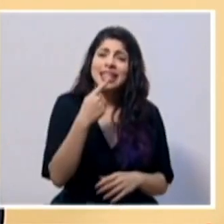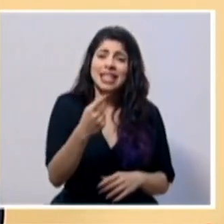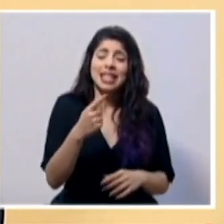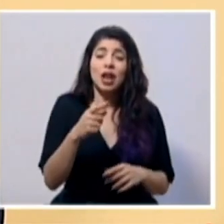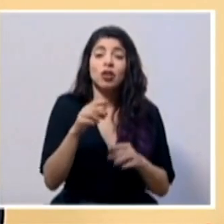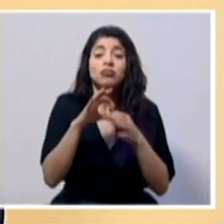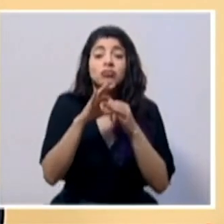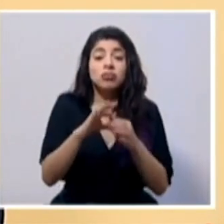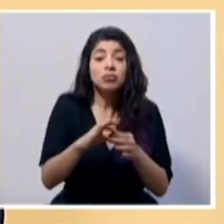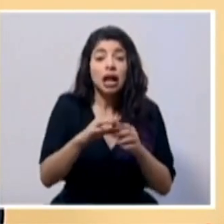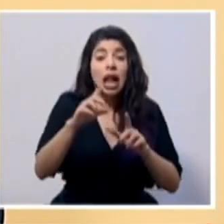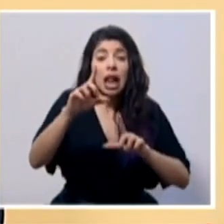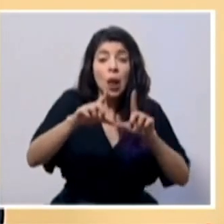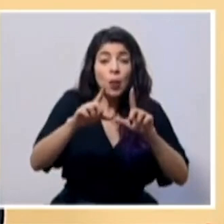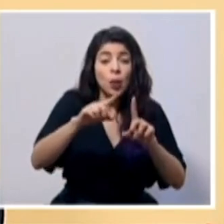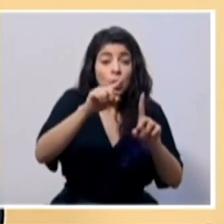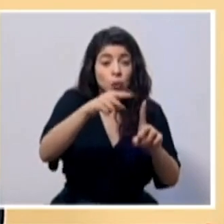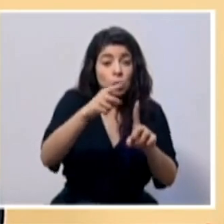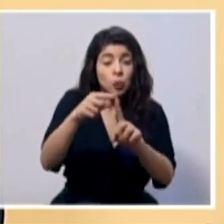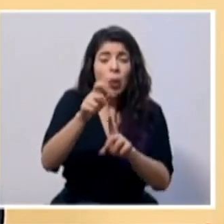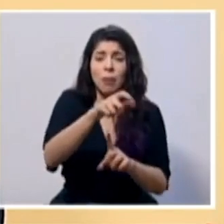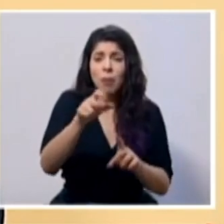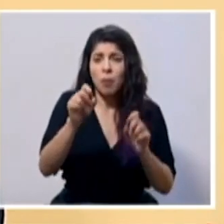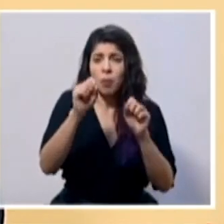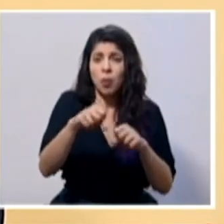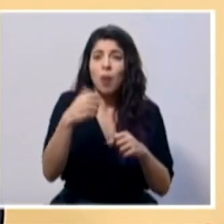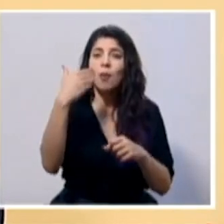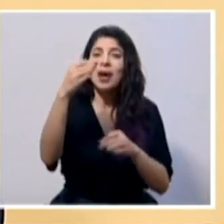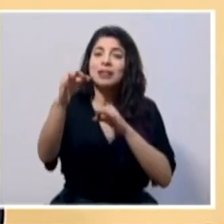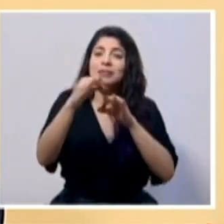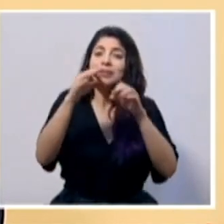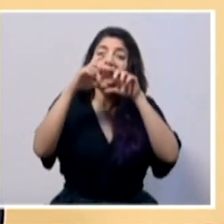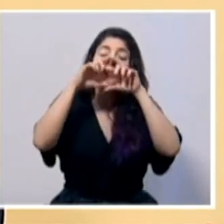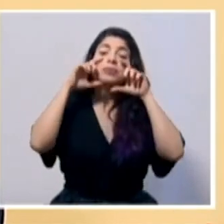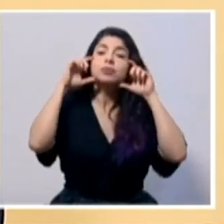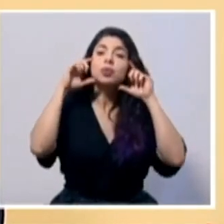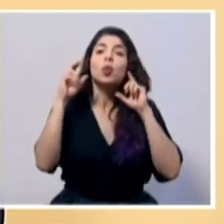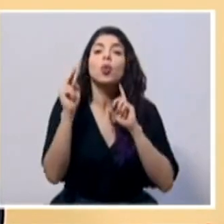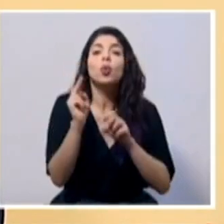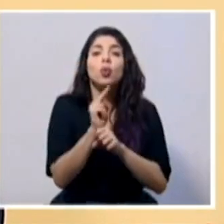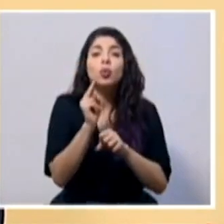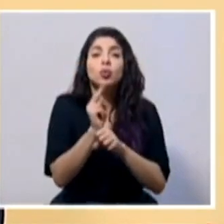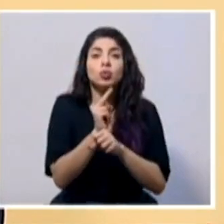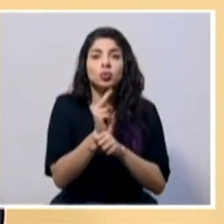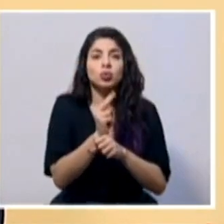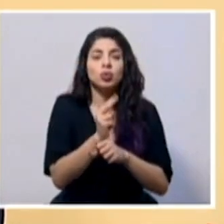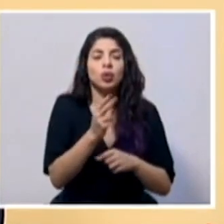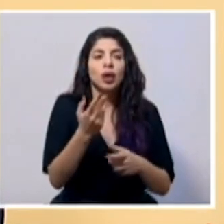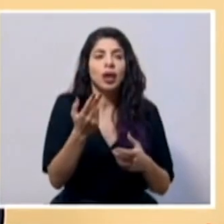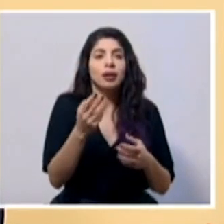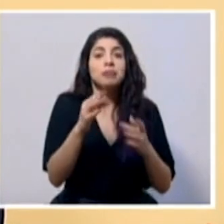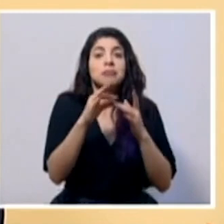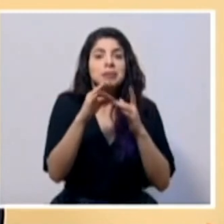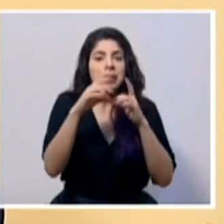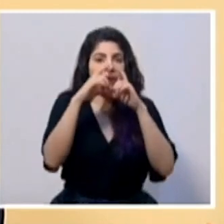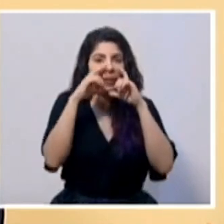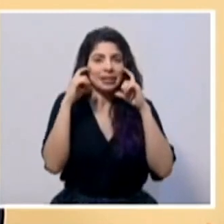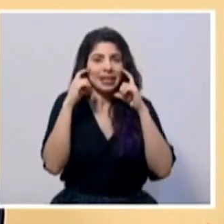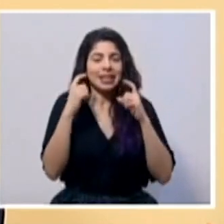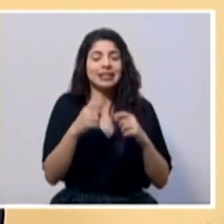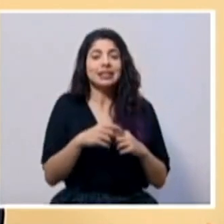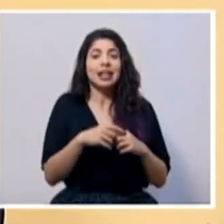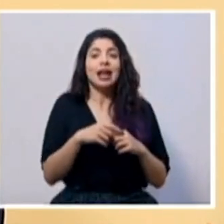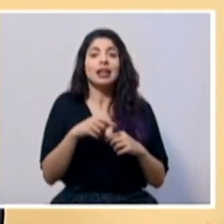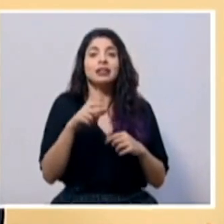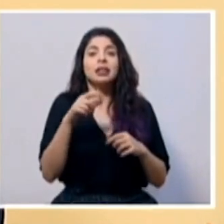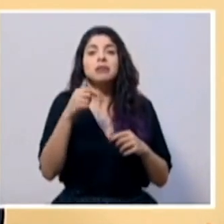a pruebas que las personas pueden hacer cuando explicamos todo el uso de mascarillas inicialmente, el uso de, sobre todo de mascarillas,